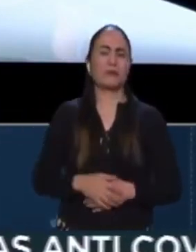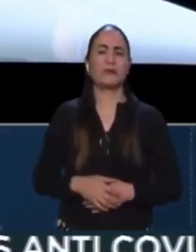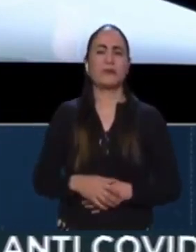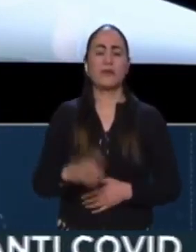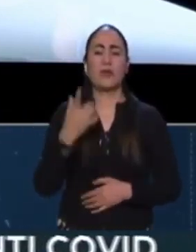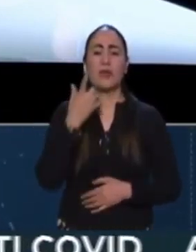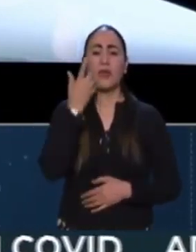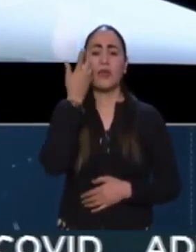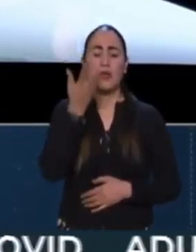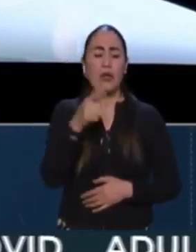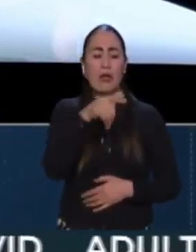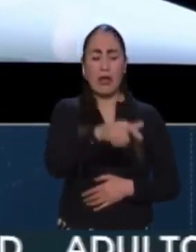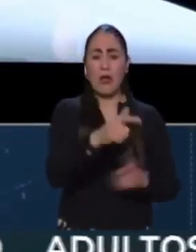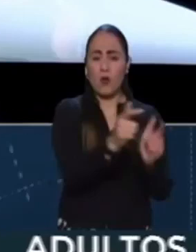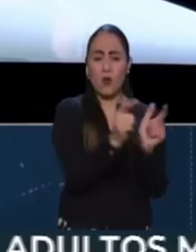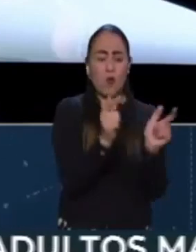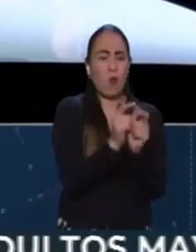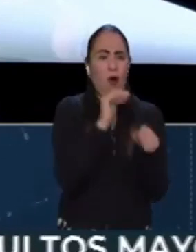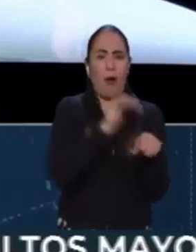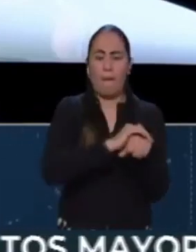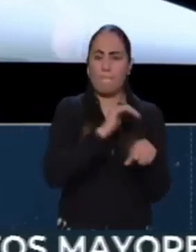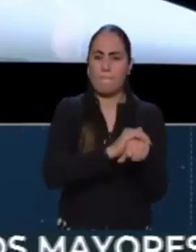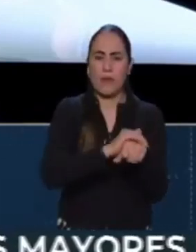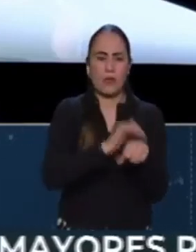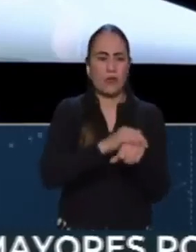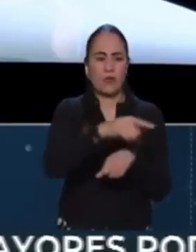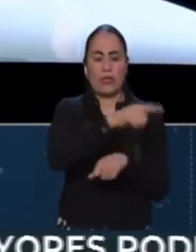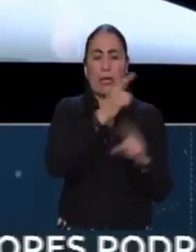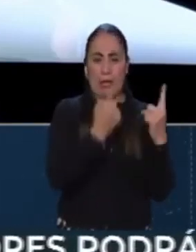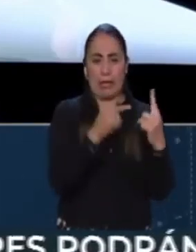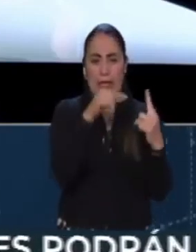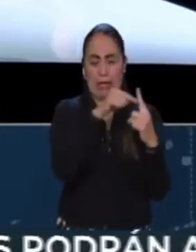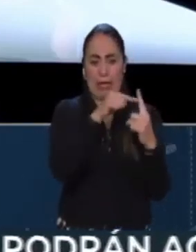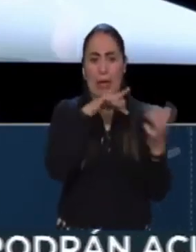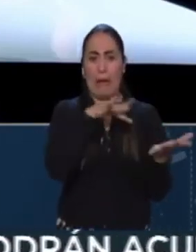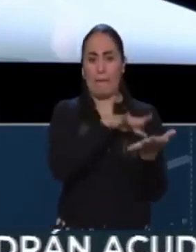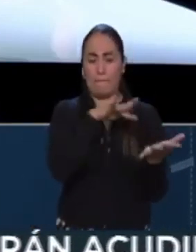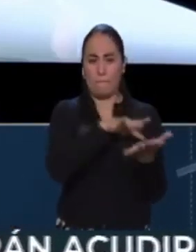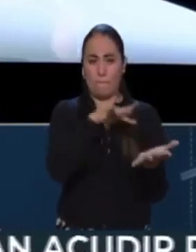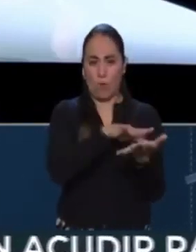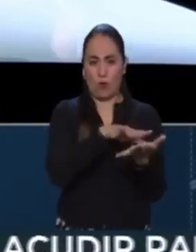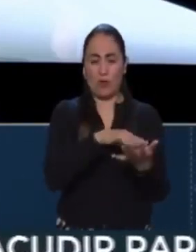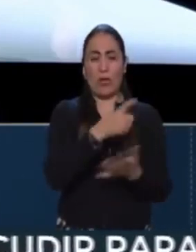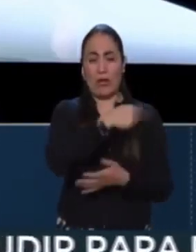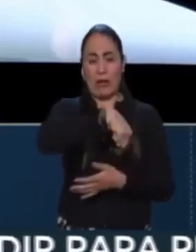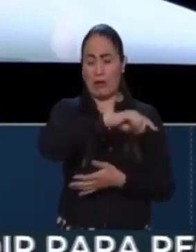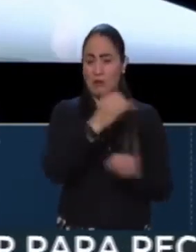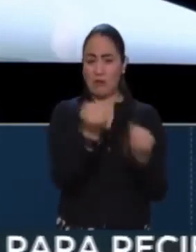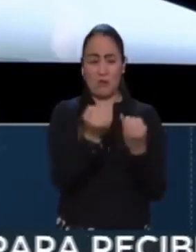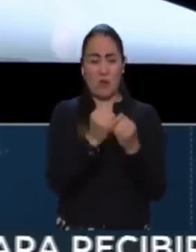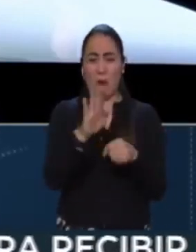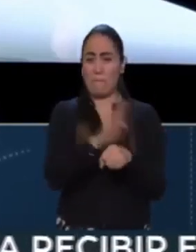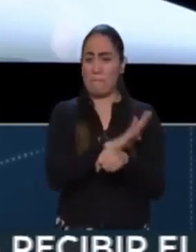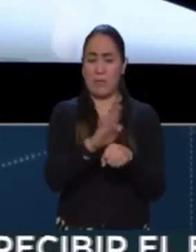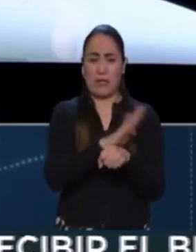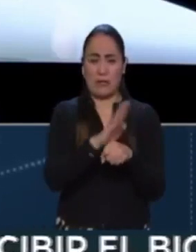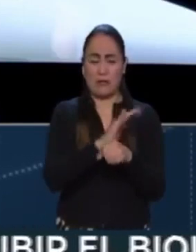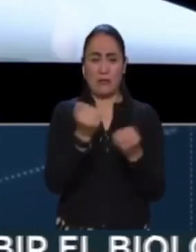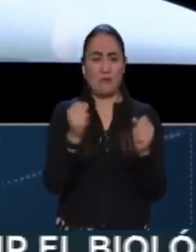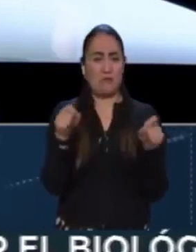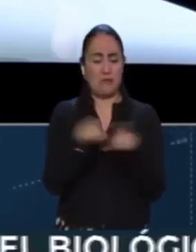son parte de su camarilla, son cómplices de Romero Deschamps, que también han recibido muchos beneficios y se han